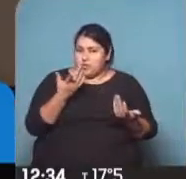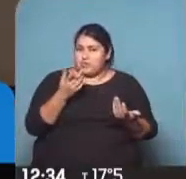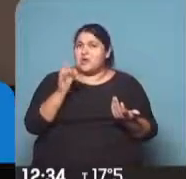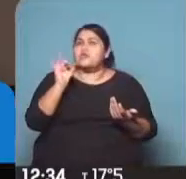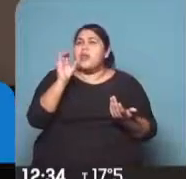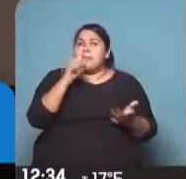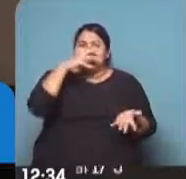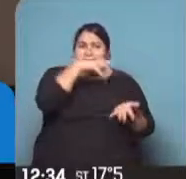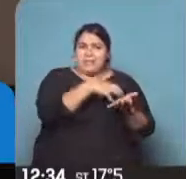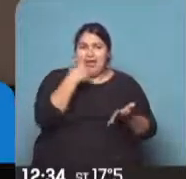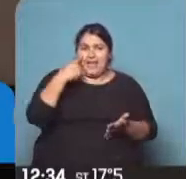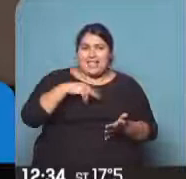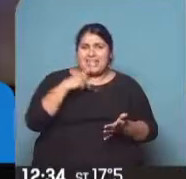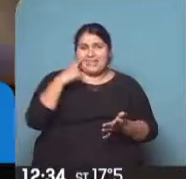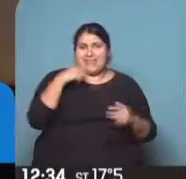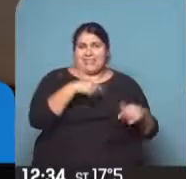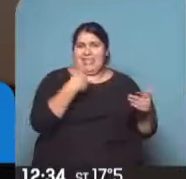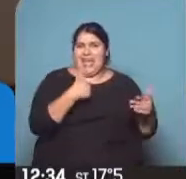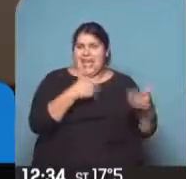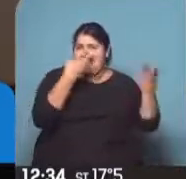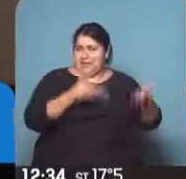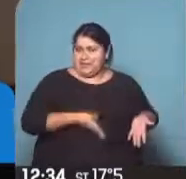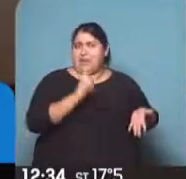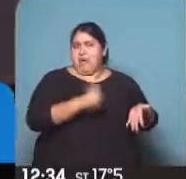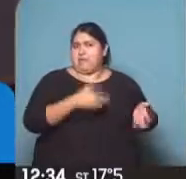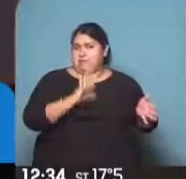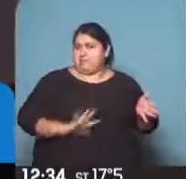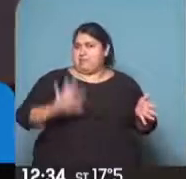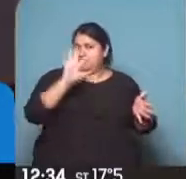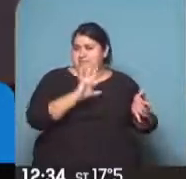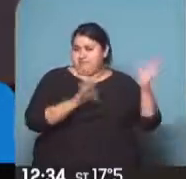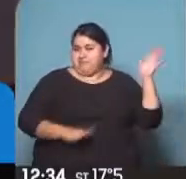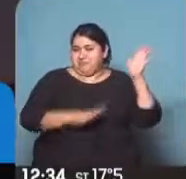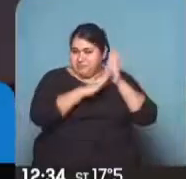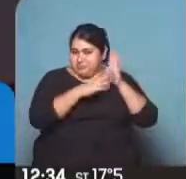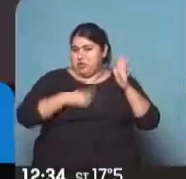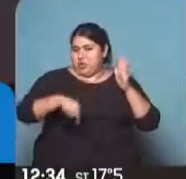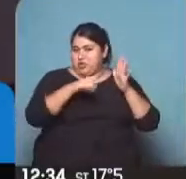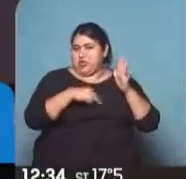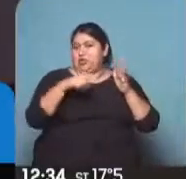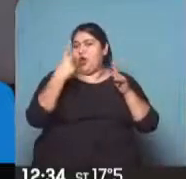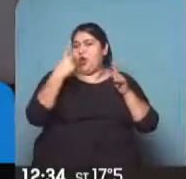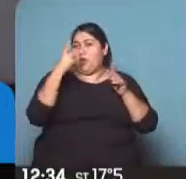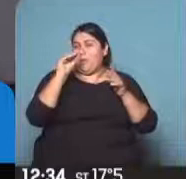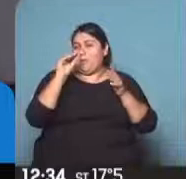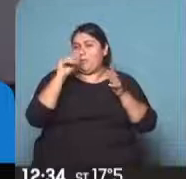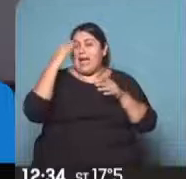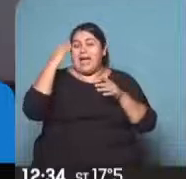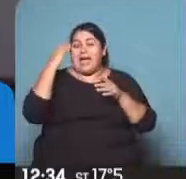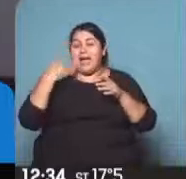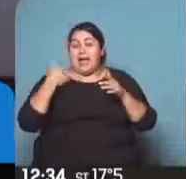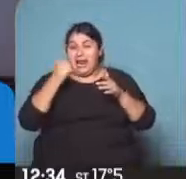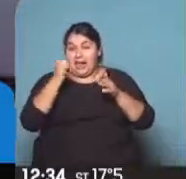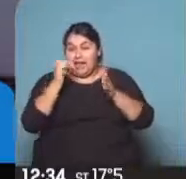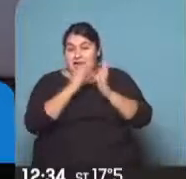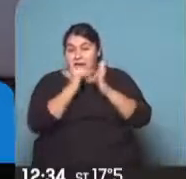inti y argentinas sino también para la región donde vamos a encabezar junto con otros dos países canadá y taiwán